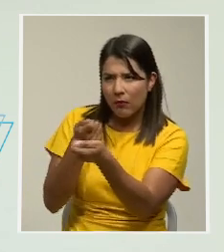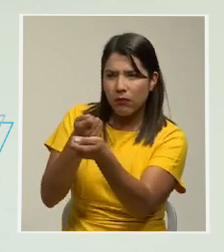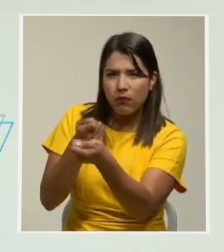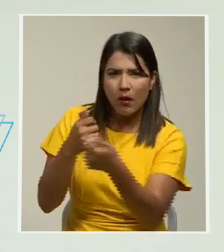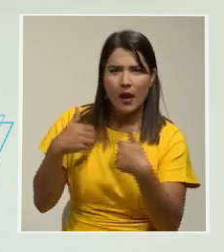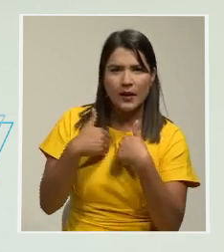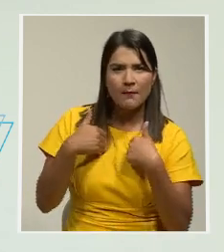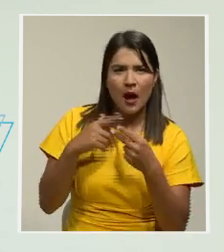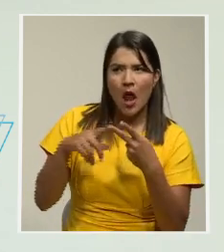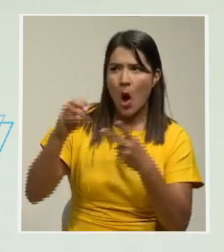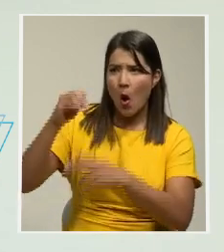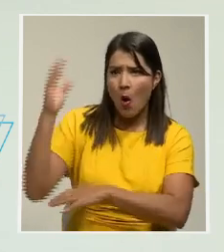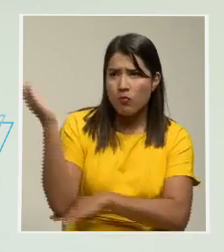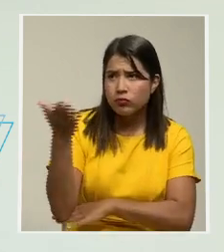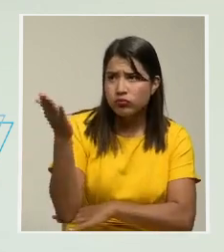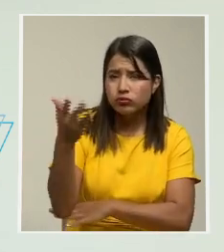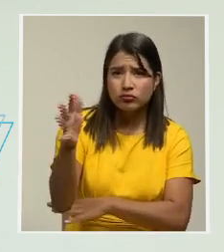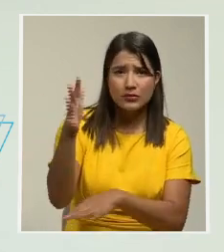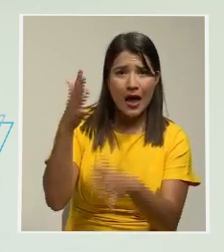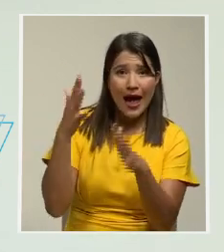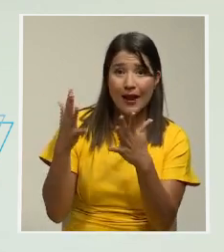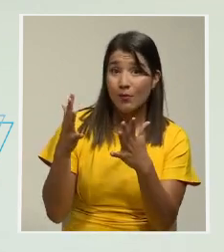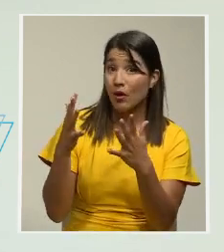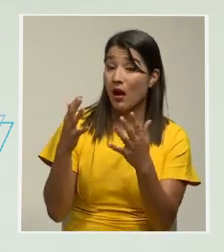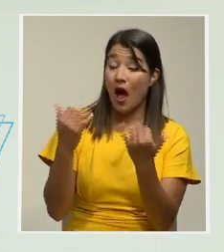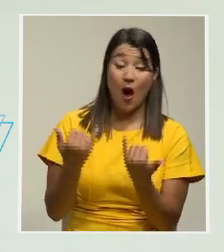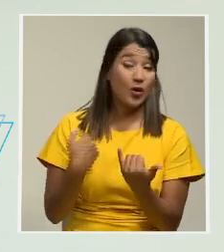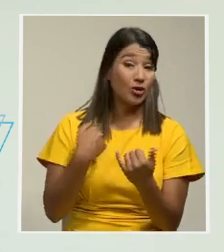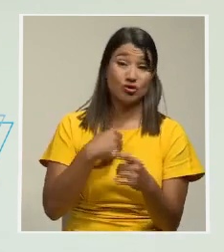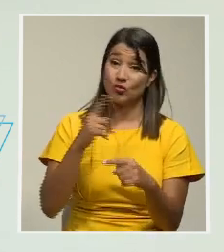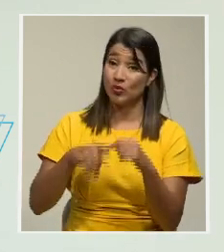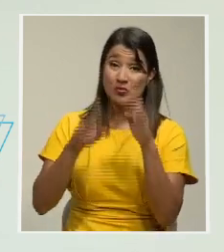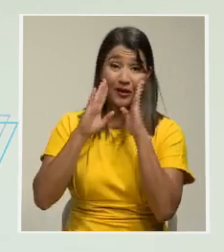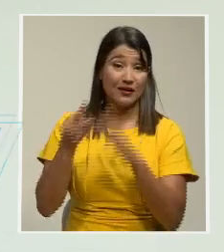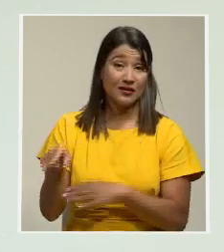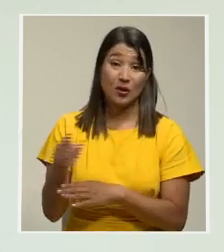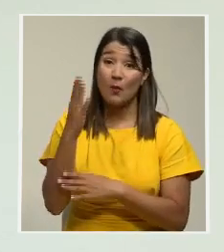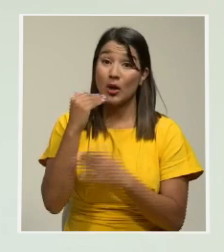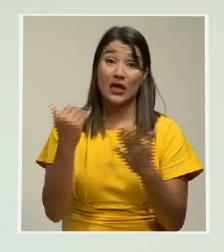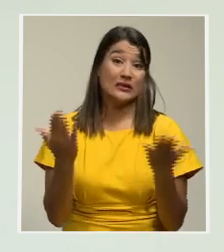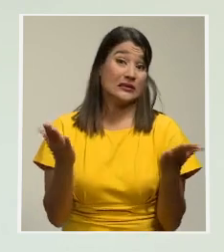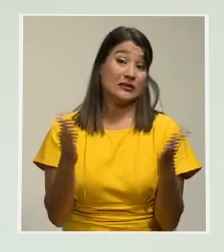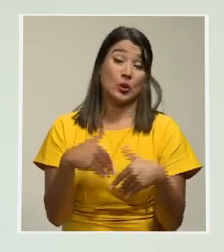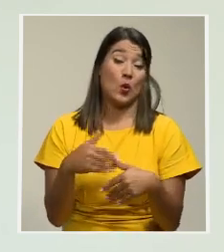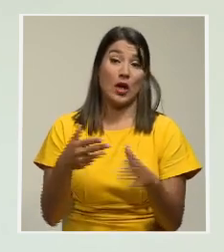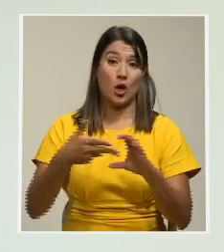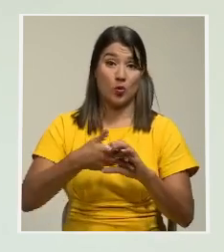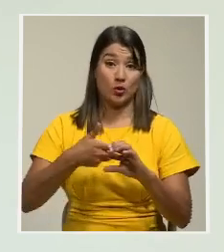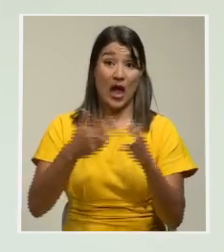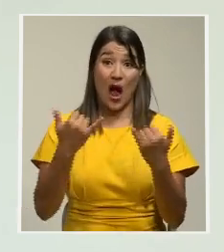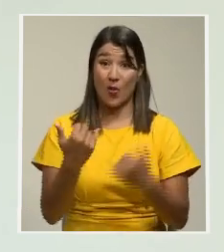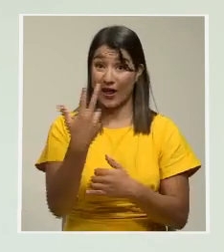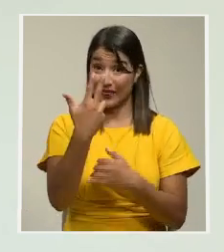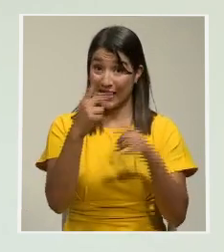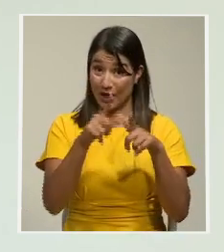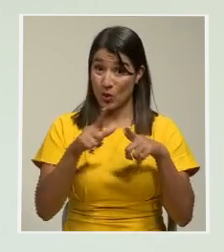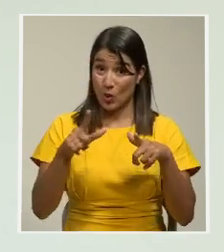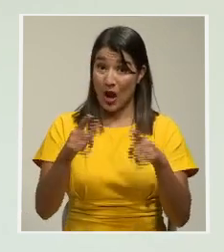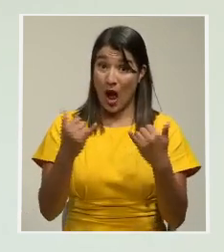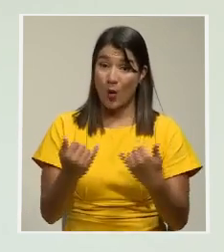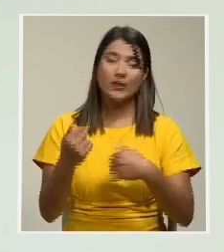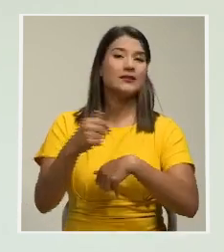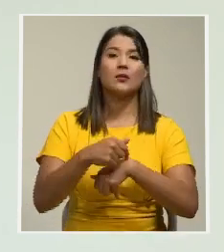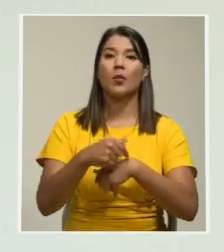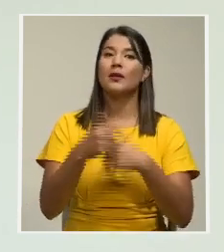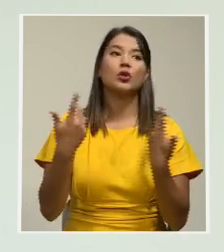otros, no estamos pudiendo atenderlas porque ya no tenemos combustible. Hay 3 zonas en el país que en estos momentos ya